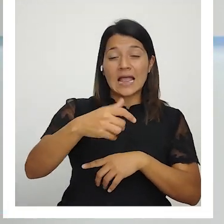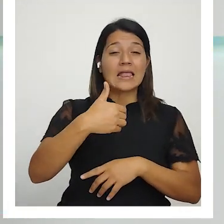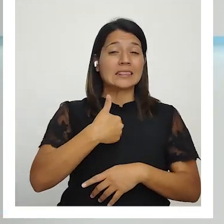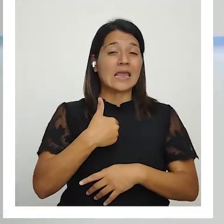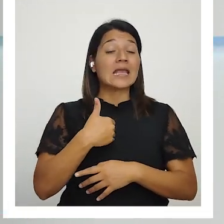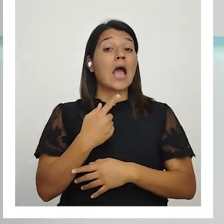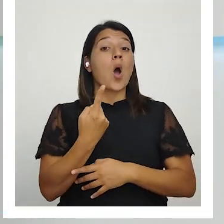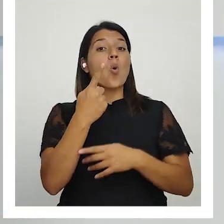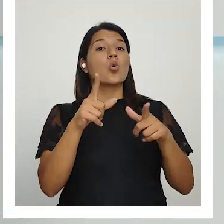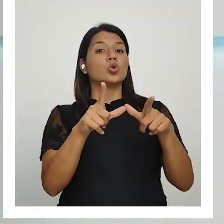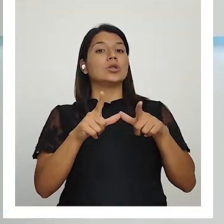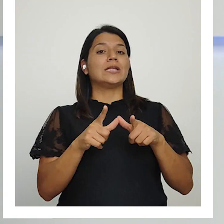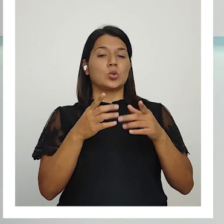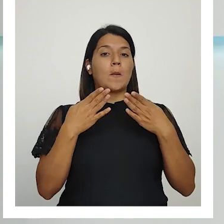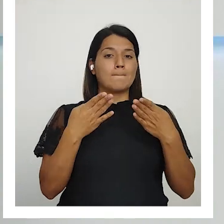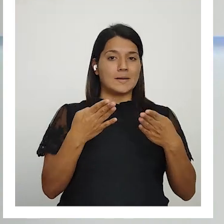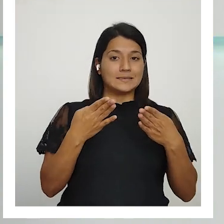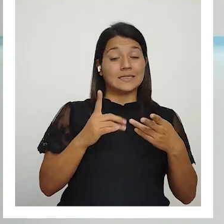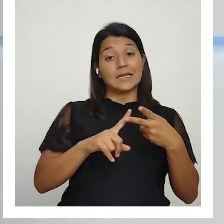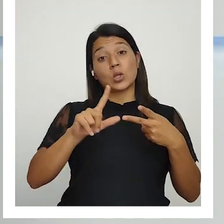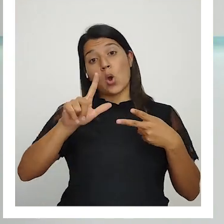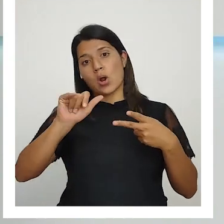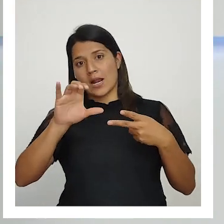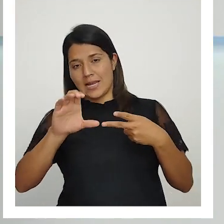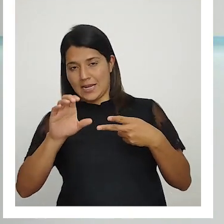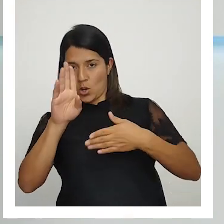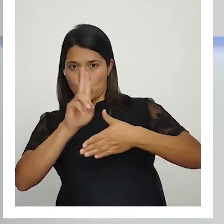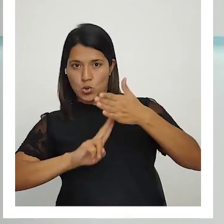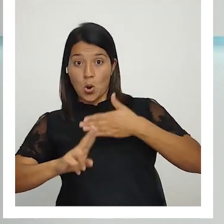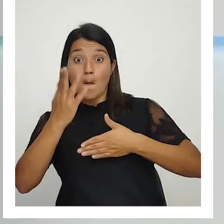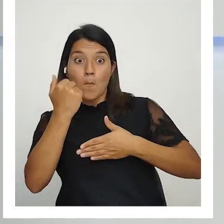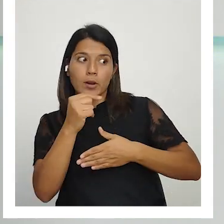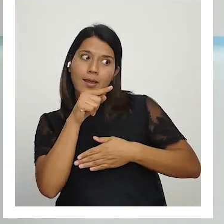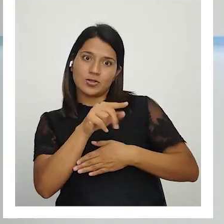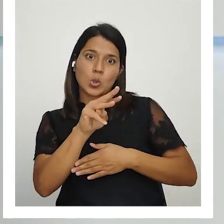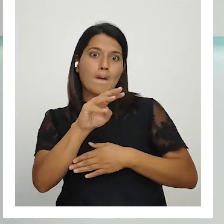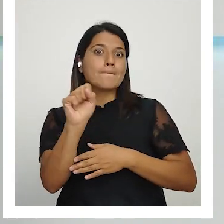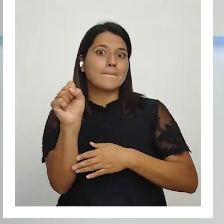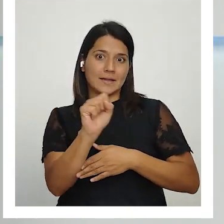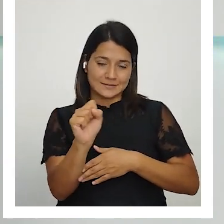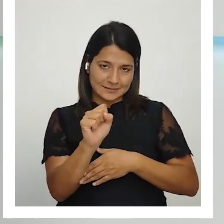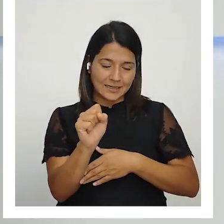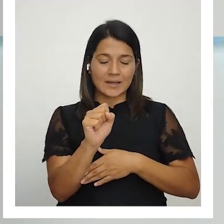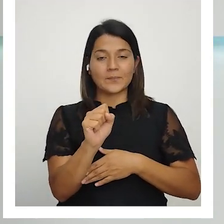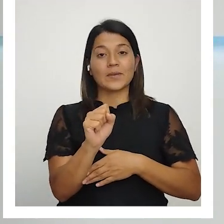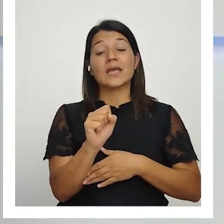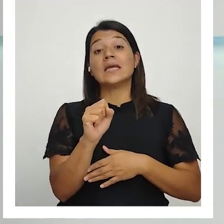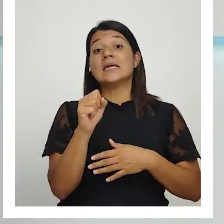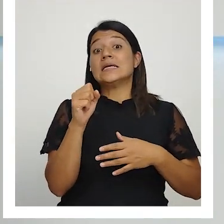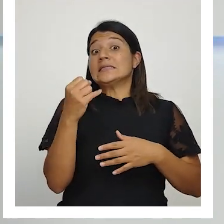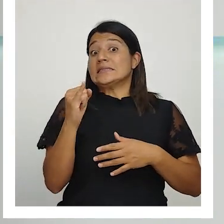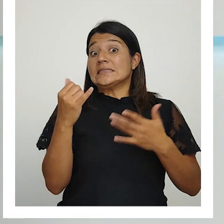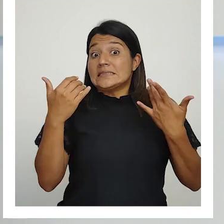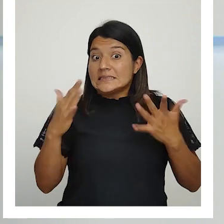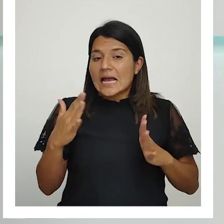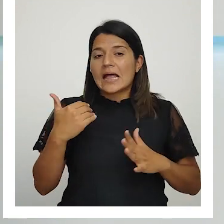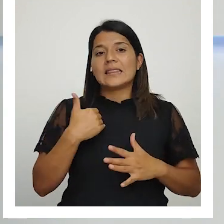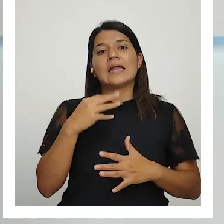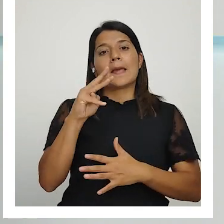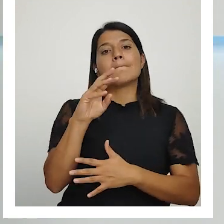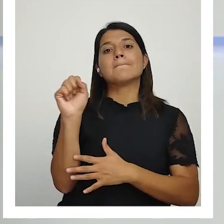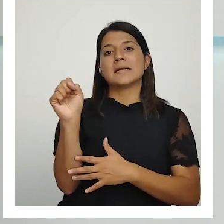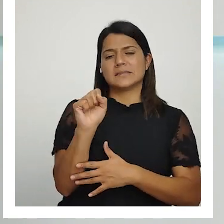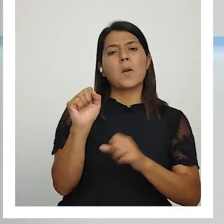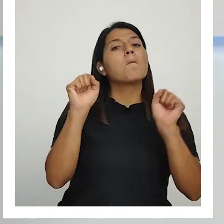menos un título de bachillerato o licenciatura universitario, puesto que es un programa de maestría al que irían a estudiar. En caso de que ya tengan una maestría,